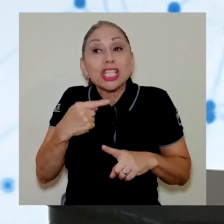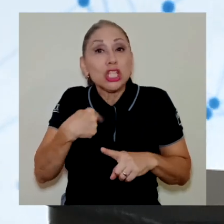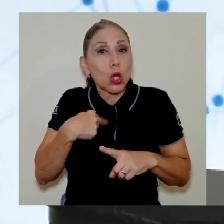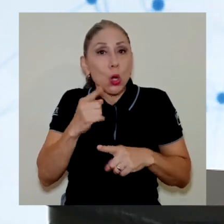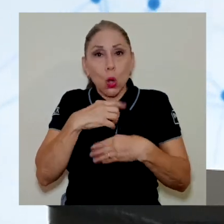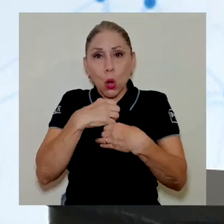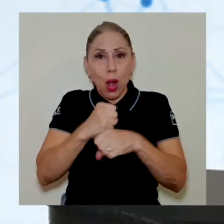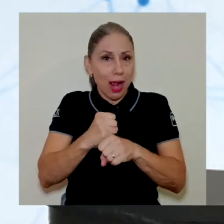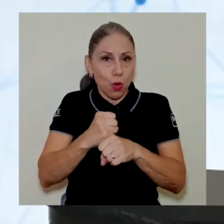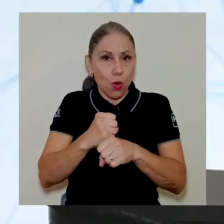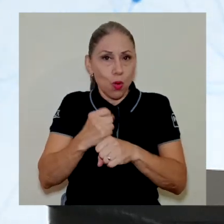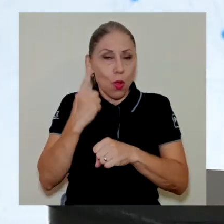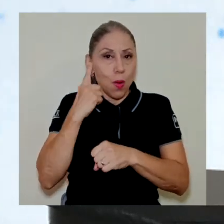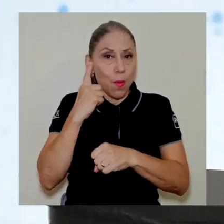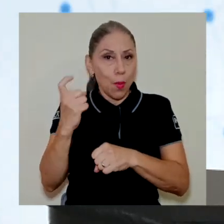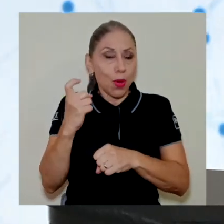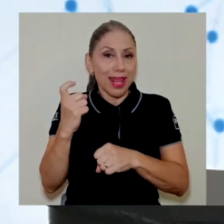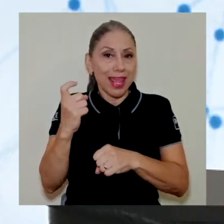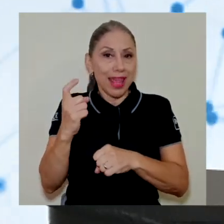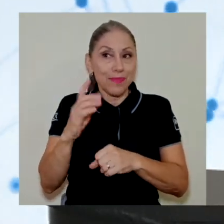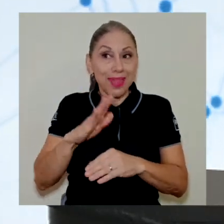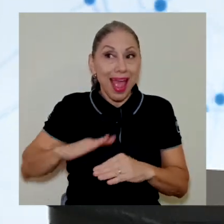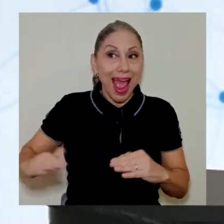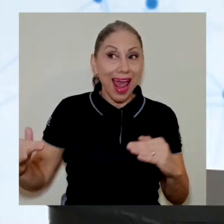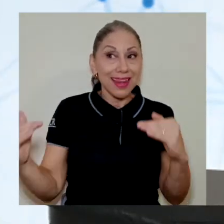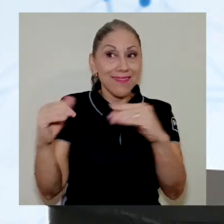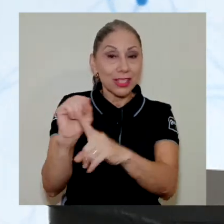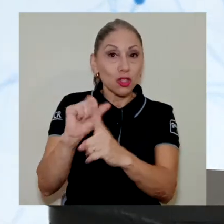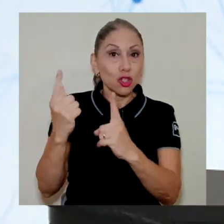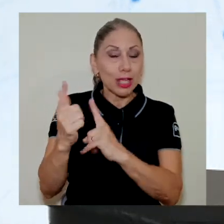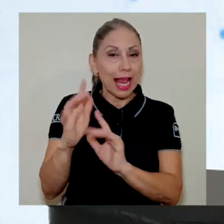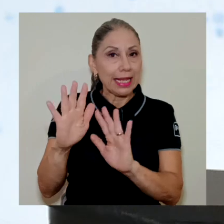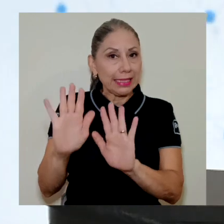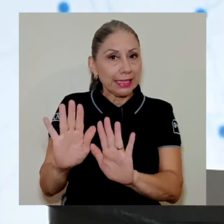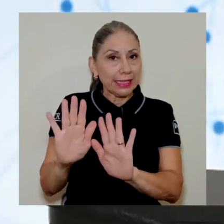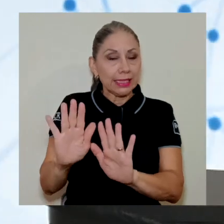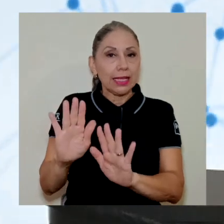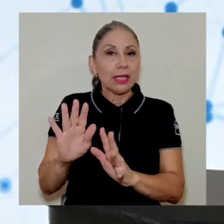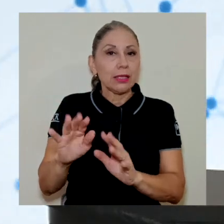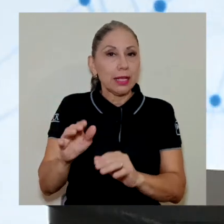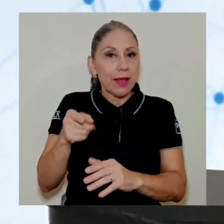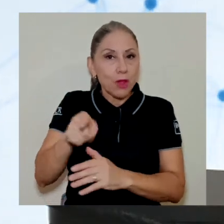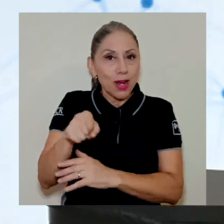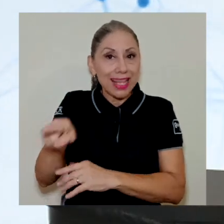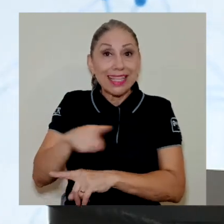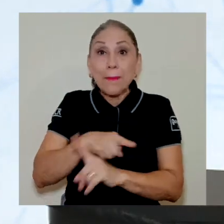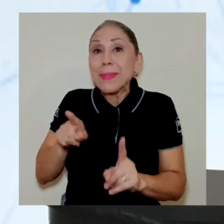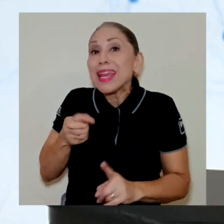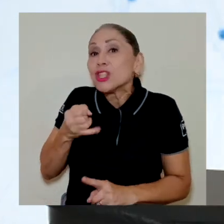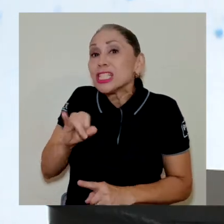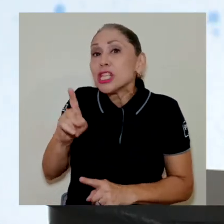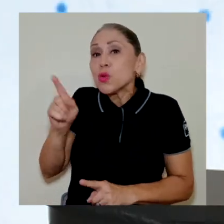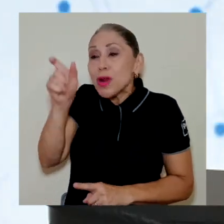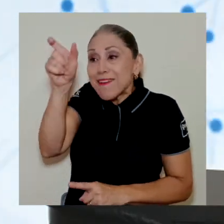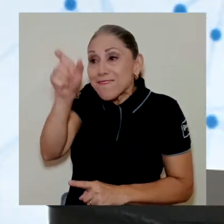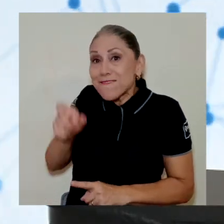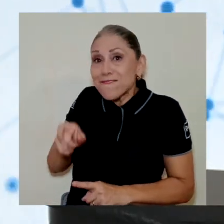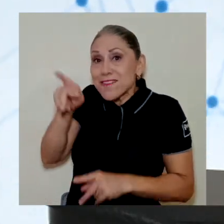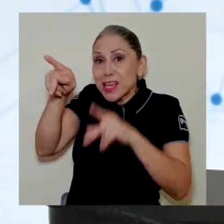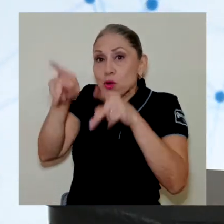forma, digamos, en que socialmente, ¿verdad?, se contiene la violencia. Cuando una figura de poder